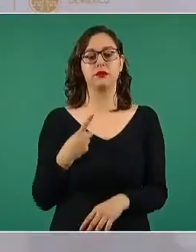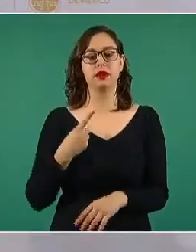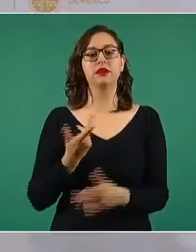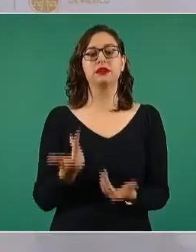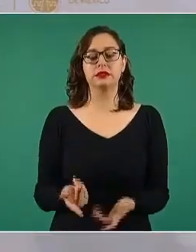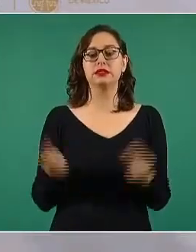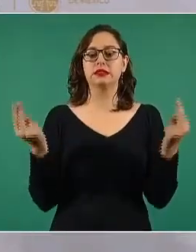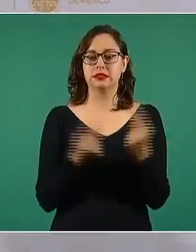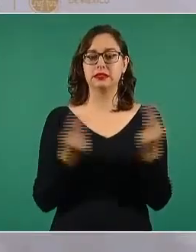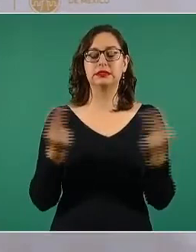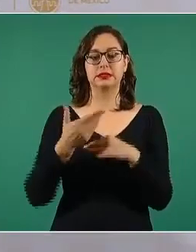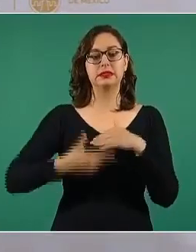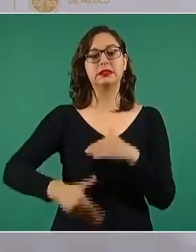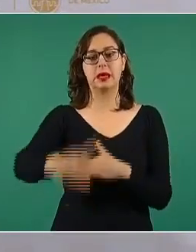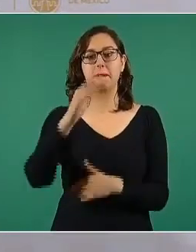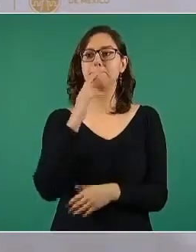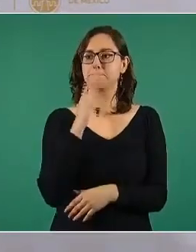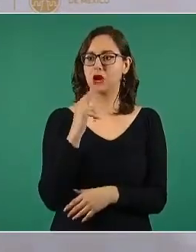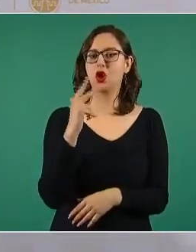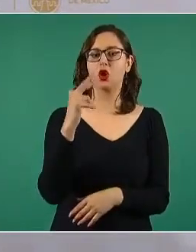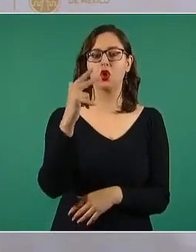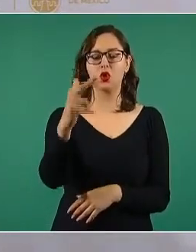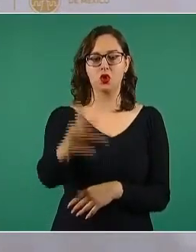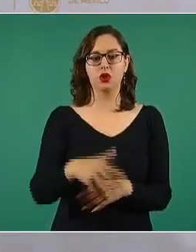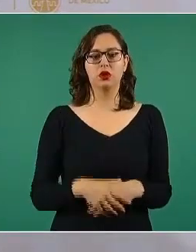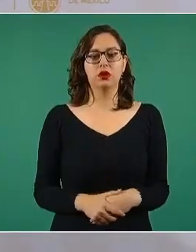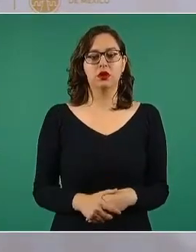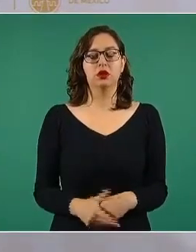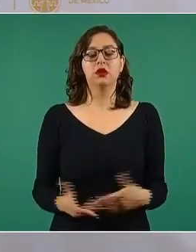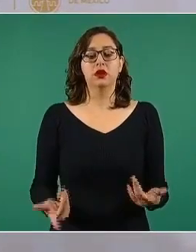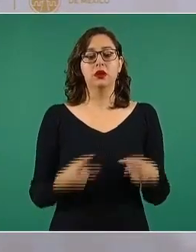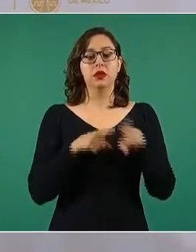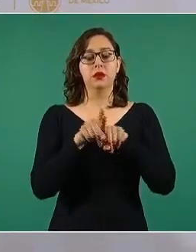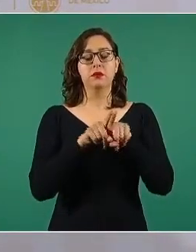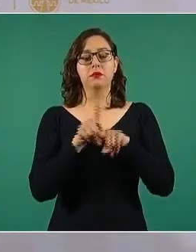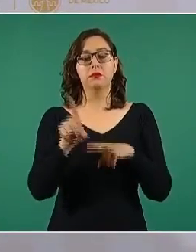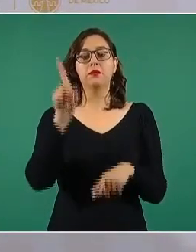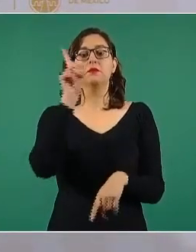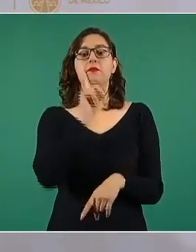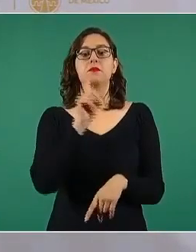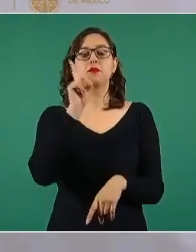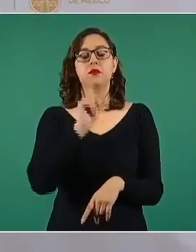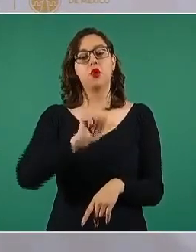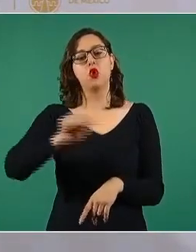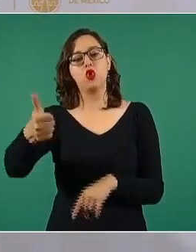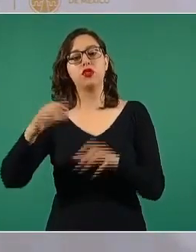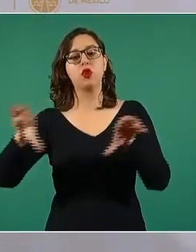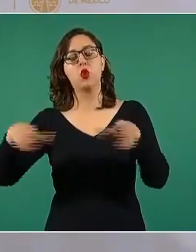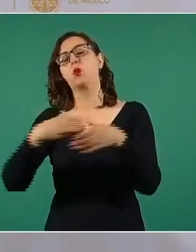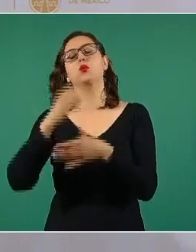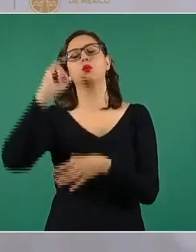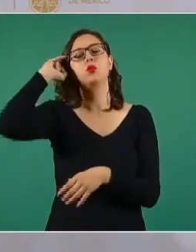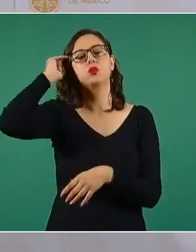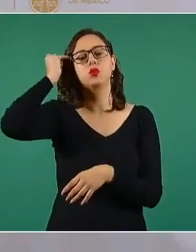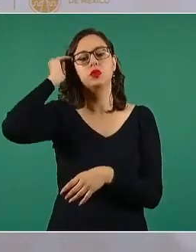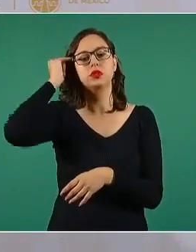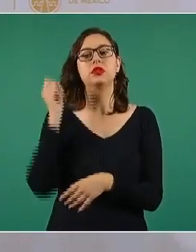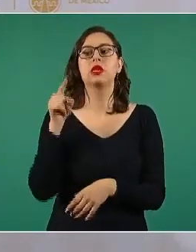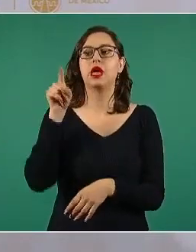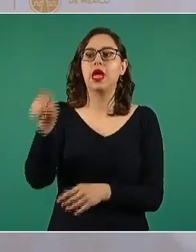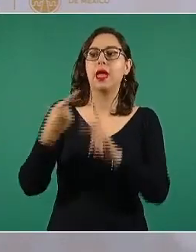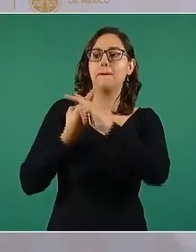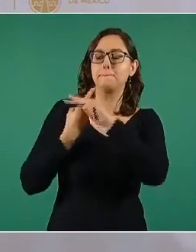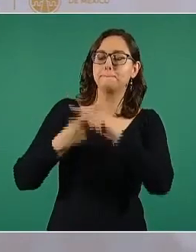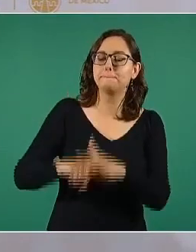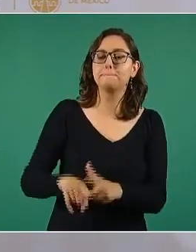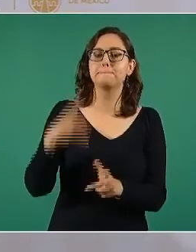lo mejor. Debo reconocer a mi hermana de la comunidad Mohawk por comenzar el trabajo